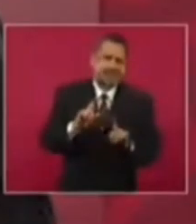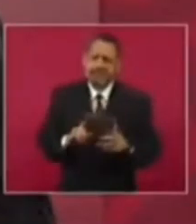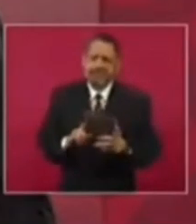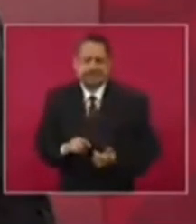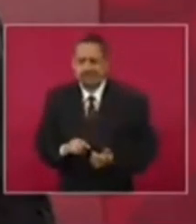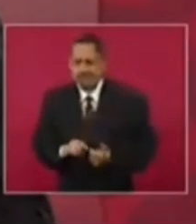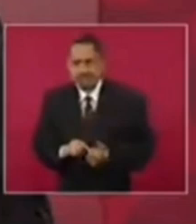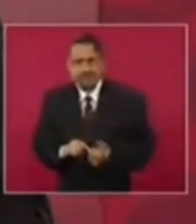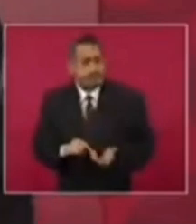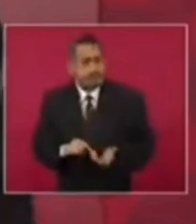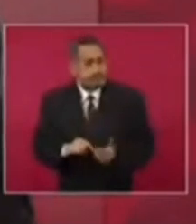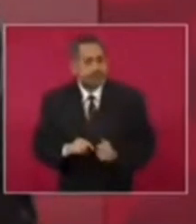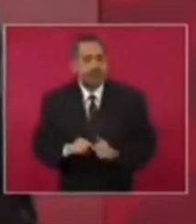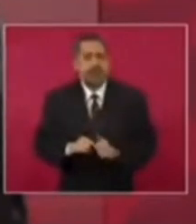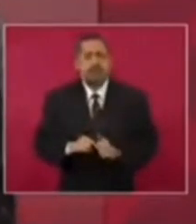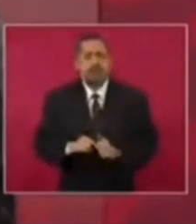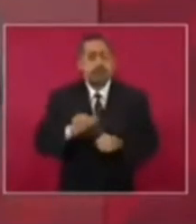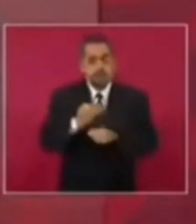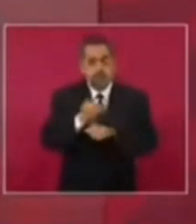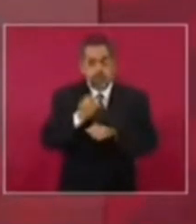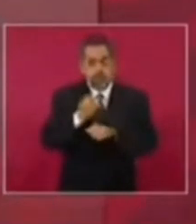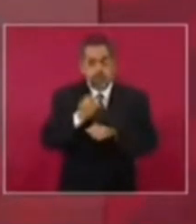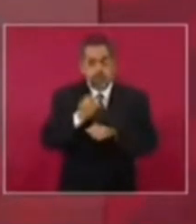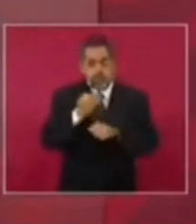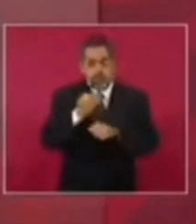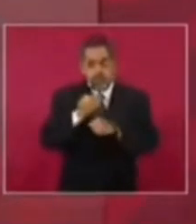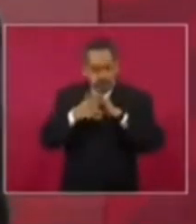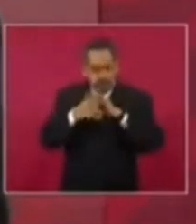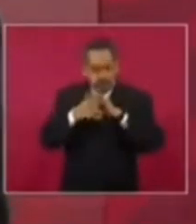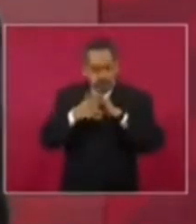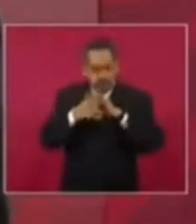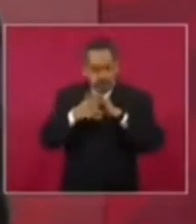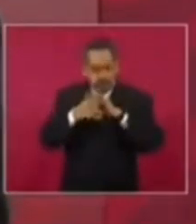Entonces, este debate es muy bueno